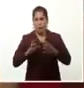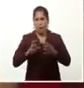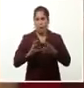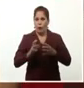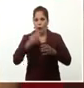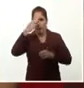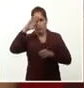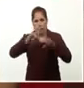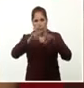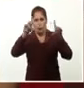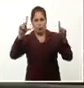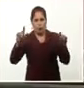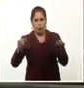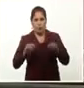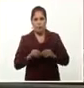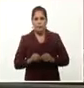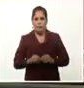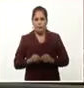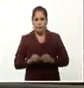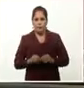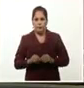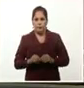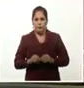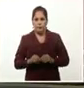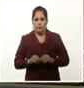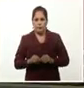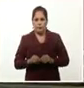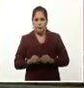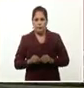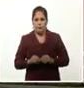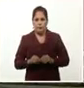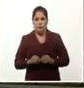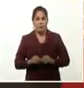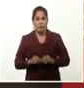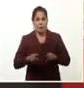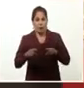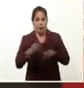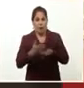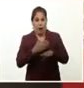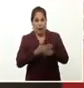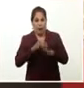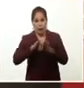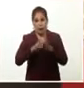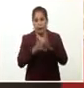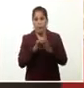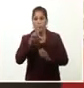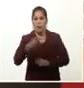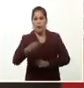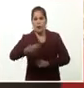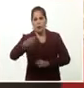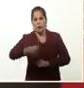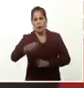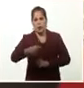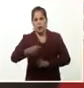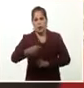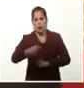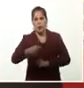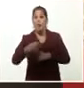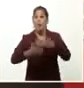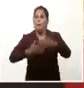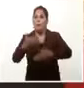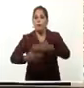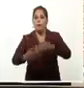país, de nuestra realidad y de nuestra sociedad. Se trata del anteproyecto de ley de los tribunales de justicia, del